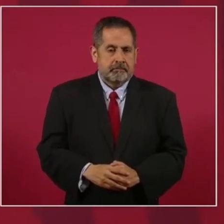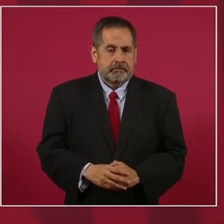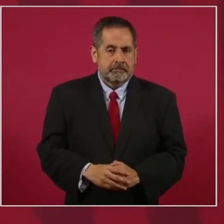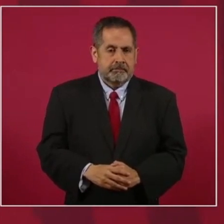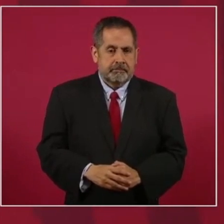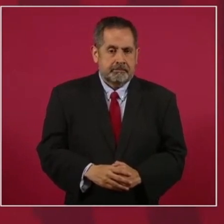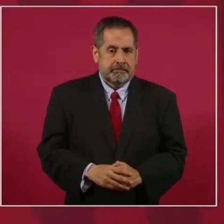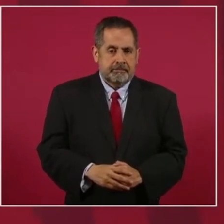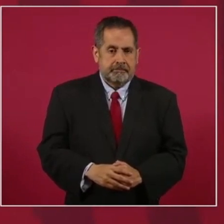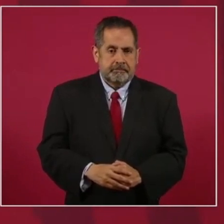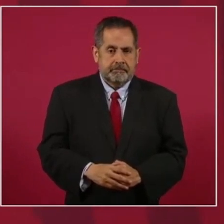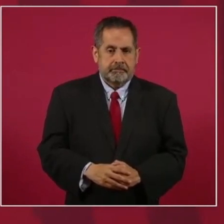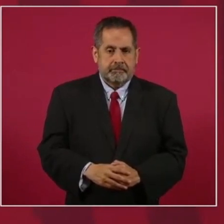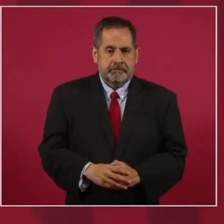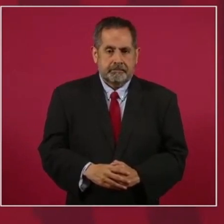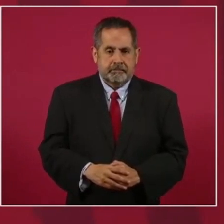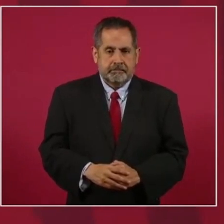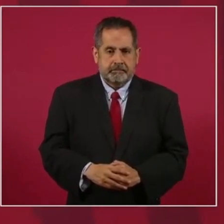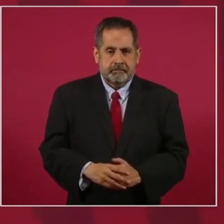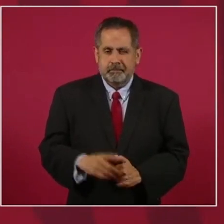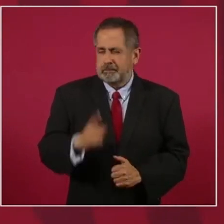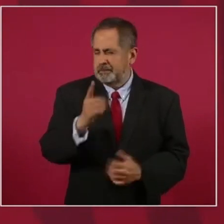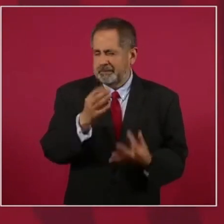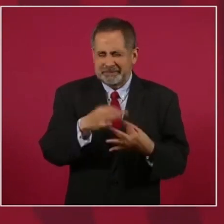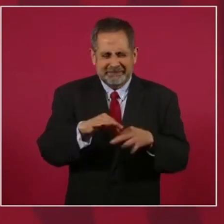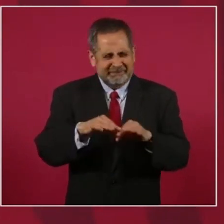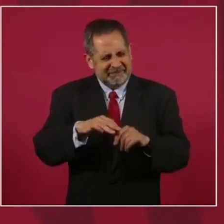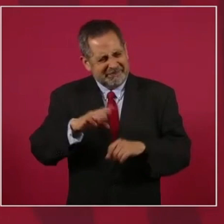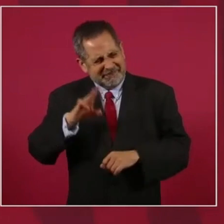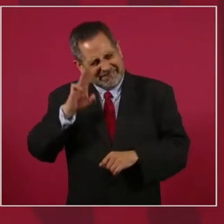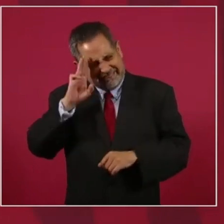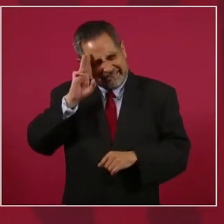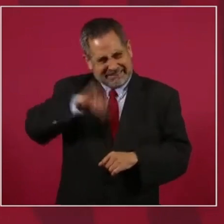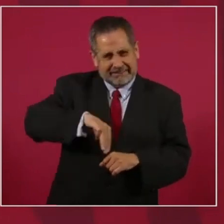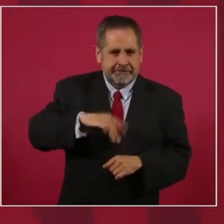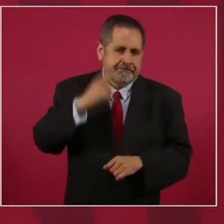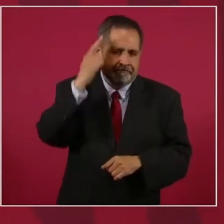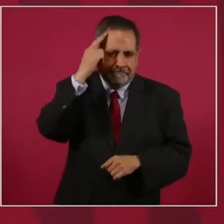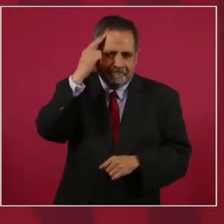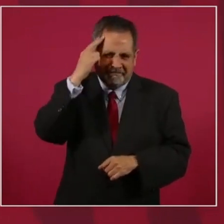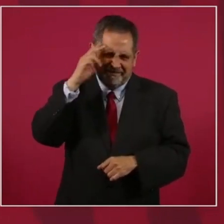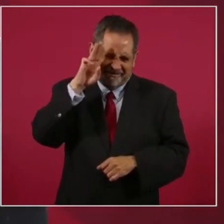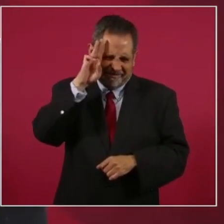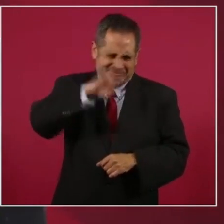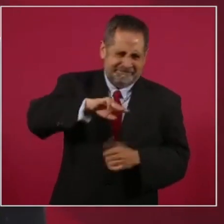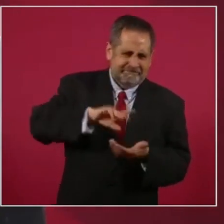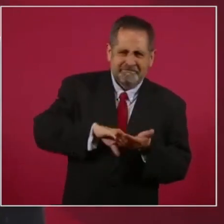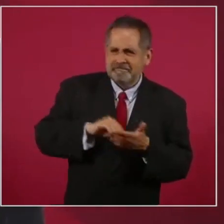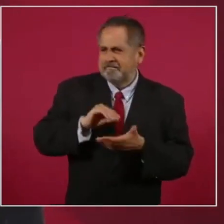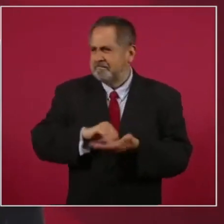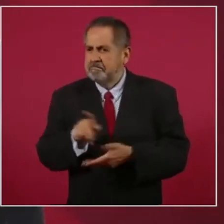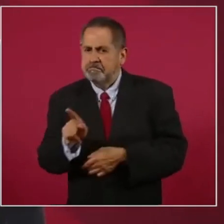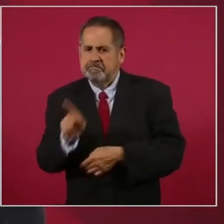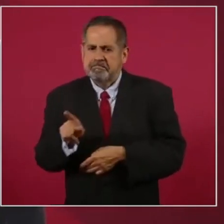más importante, el maestro de la simulación, Porfirio Díaz, la implantó.